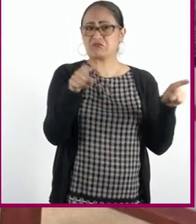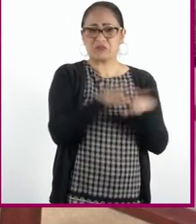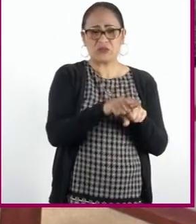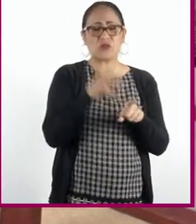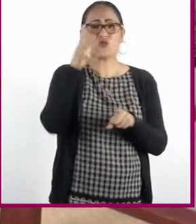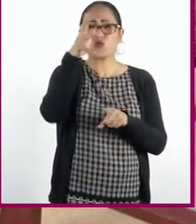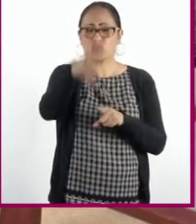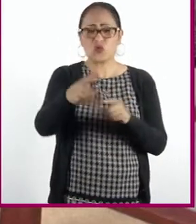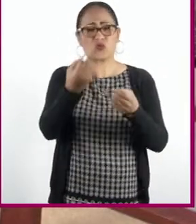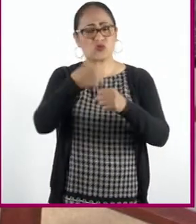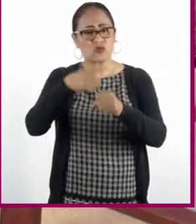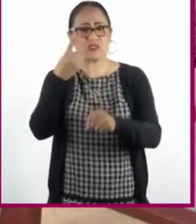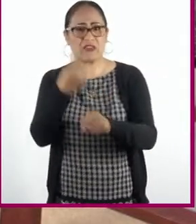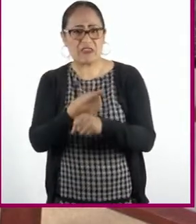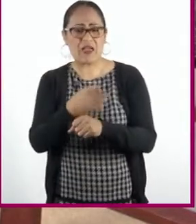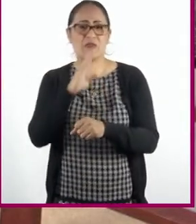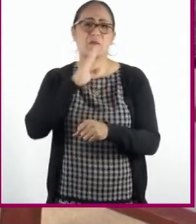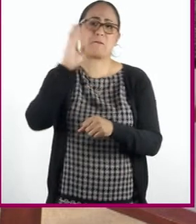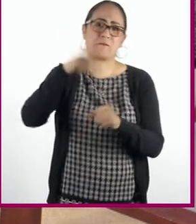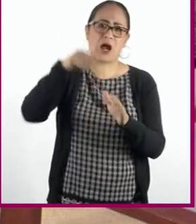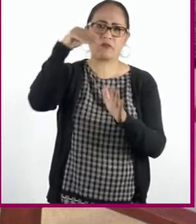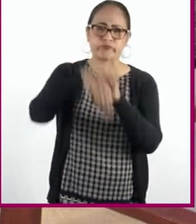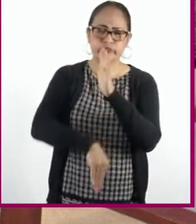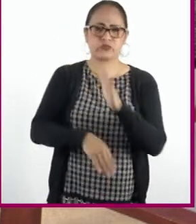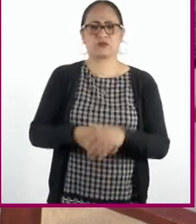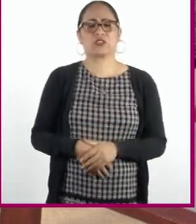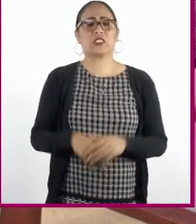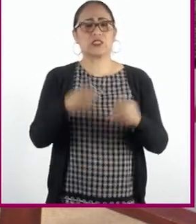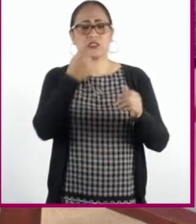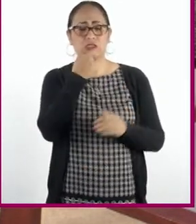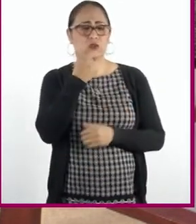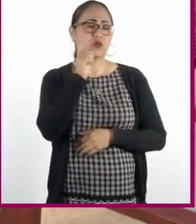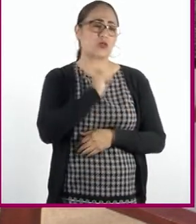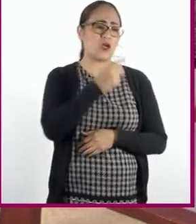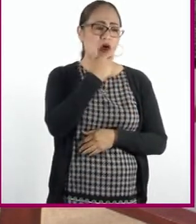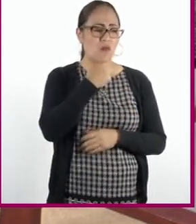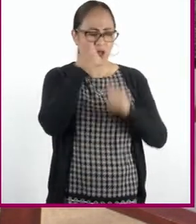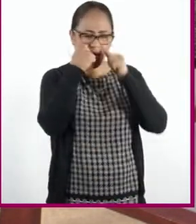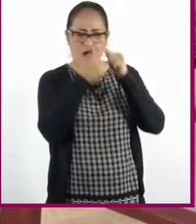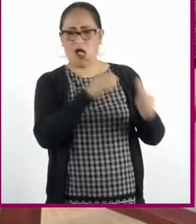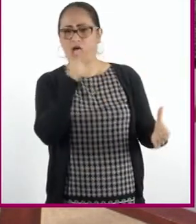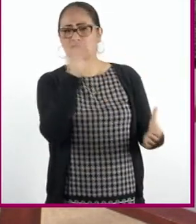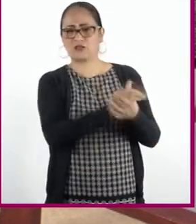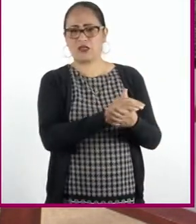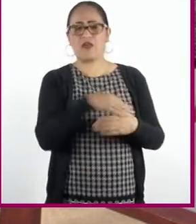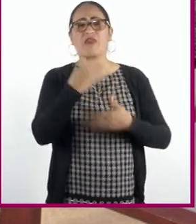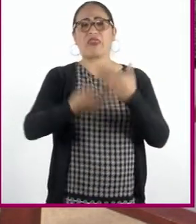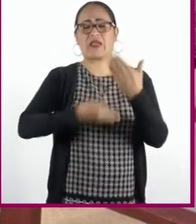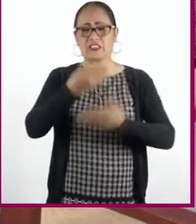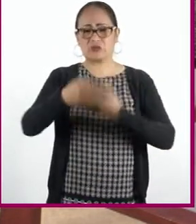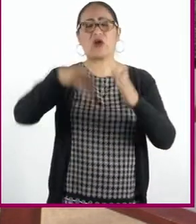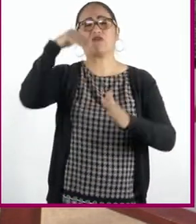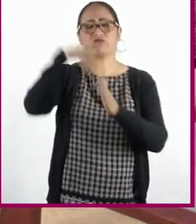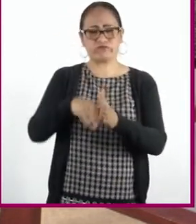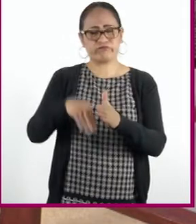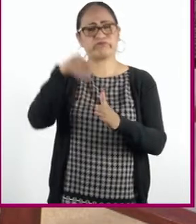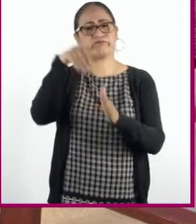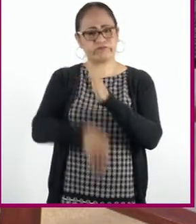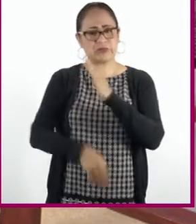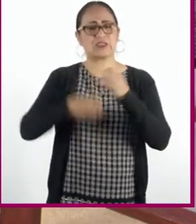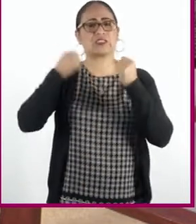viven. Fallar a niños y niños tiene un costo inmenso para la sociedad. Las investigaciones sociales indican que